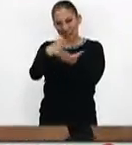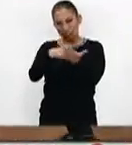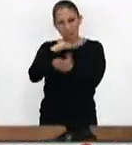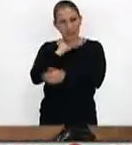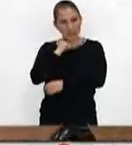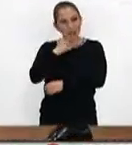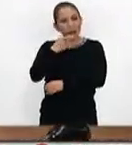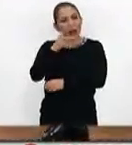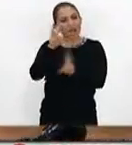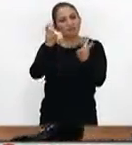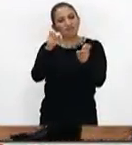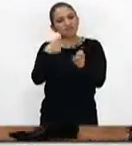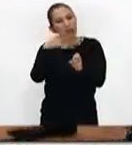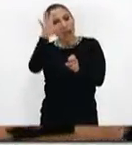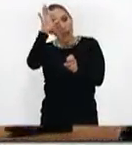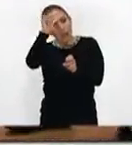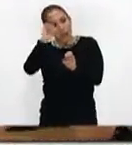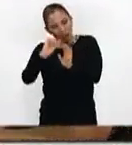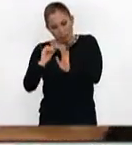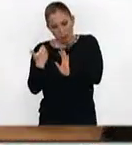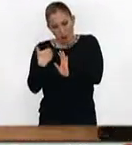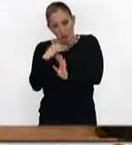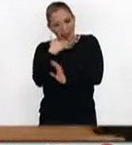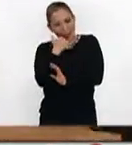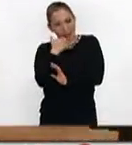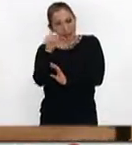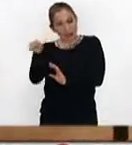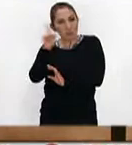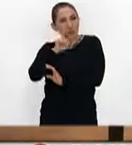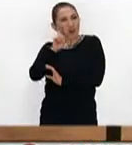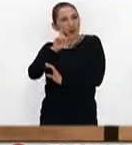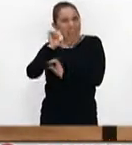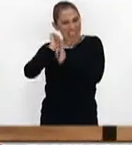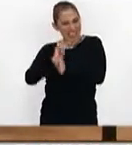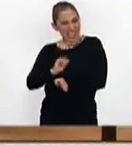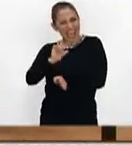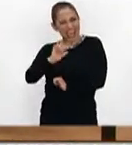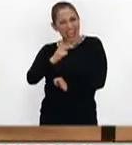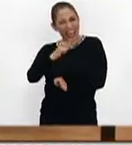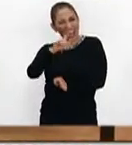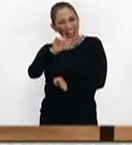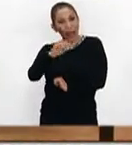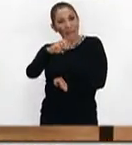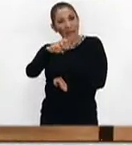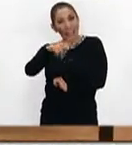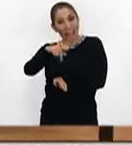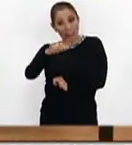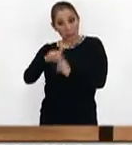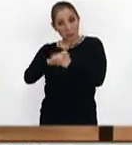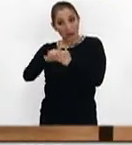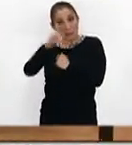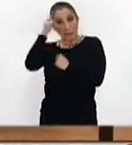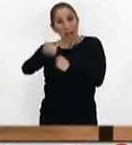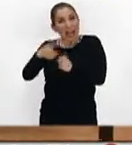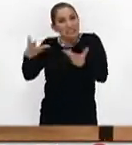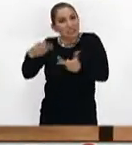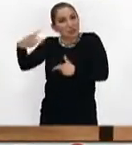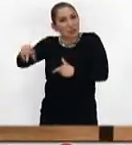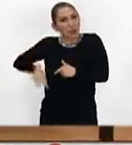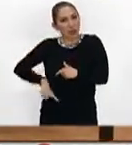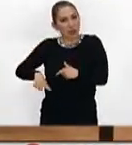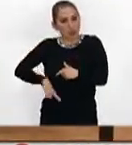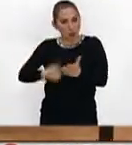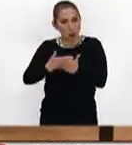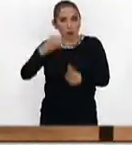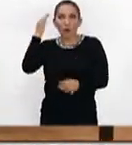hablar del reciente acuerdo que se logró en Alemania. La canciller alemana Angela Merkel tenía dificultades para formar un nuevo